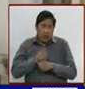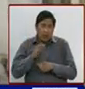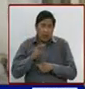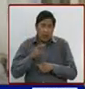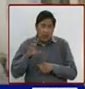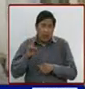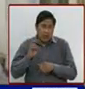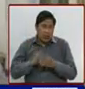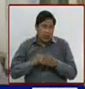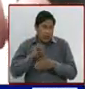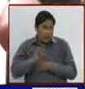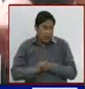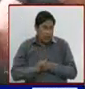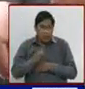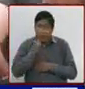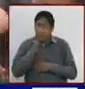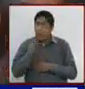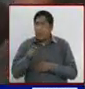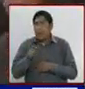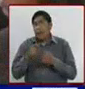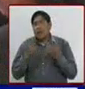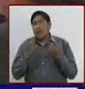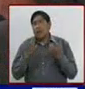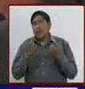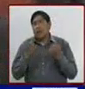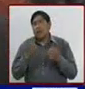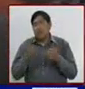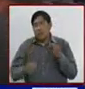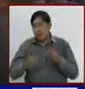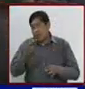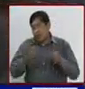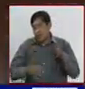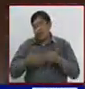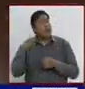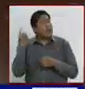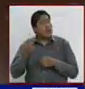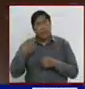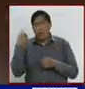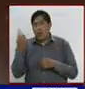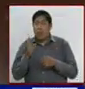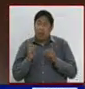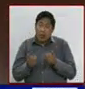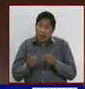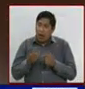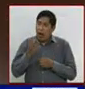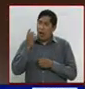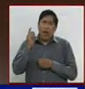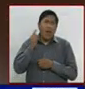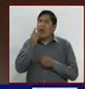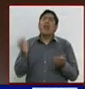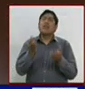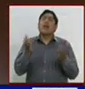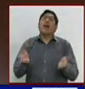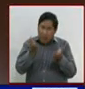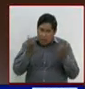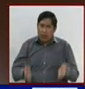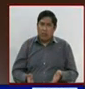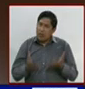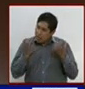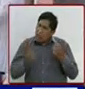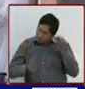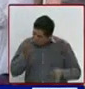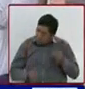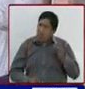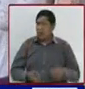27 de mayo, y sé que ella hubiera querido que yo haga justicia, porque siempre cuando algo hacía me decía, anda, anda, y quiero que se